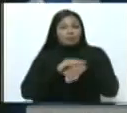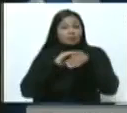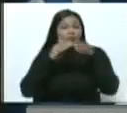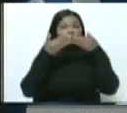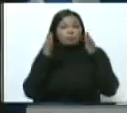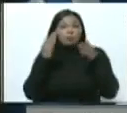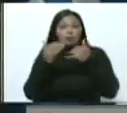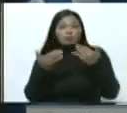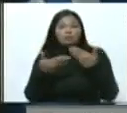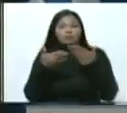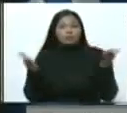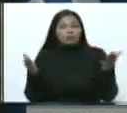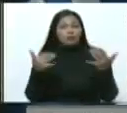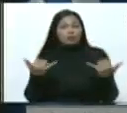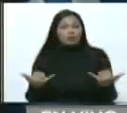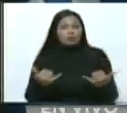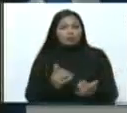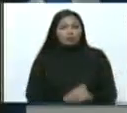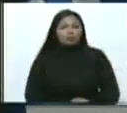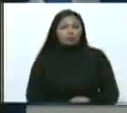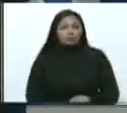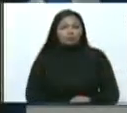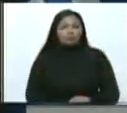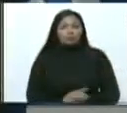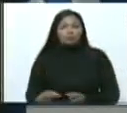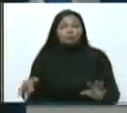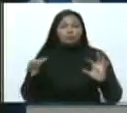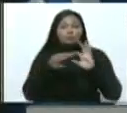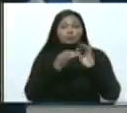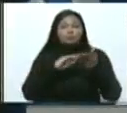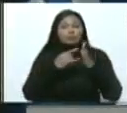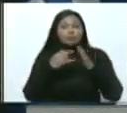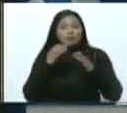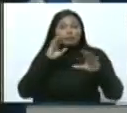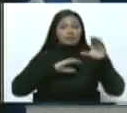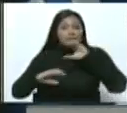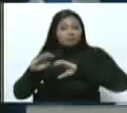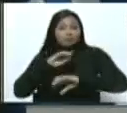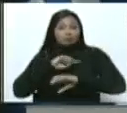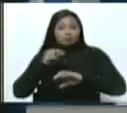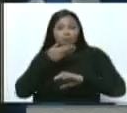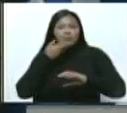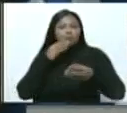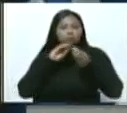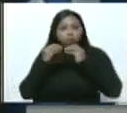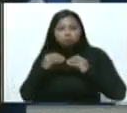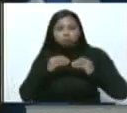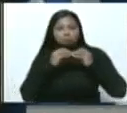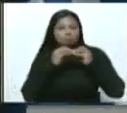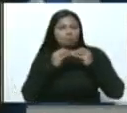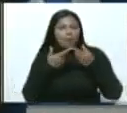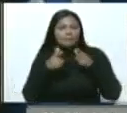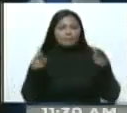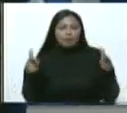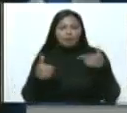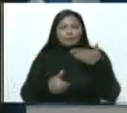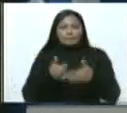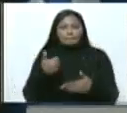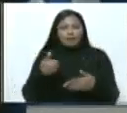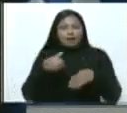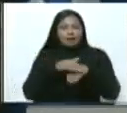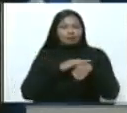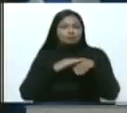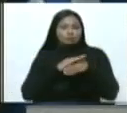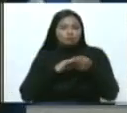Público dispone de una unidad técnico-científica que hemos mejorado, que hemos ampliado, que hemos